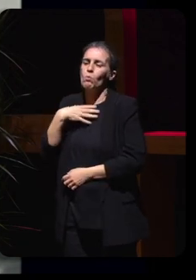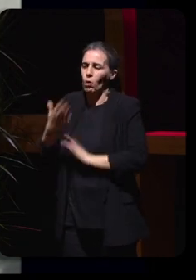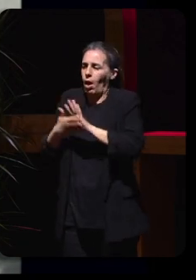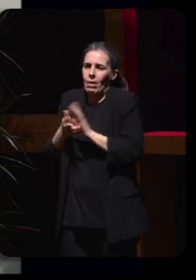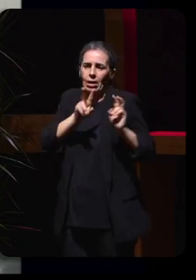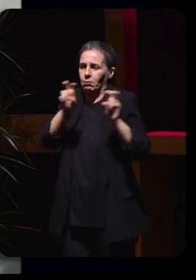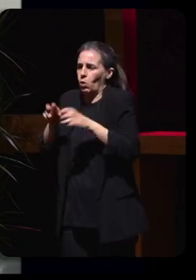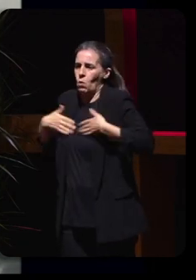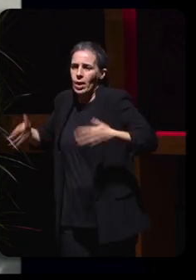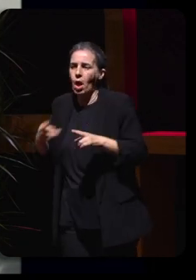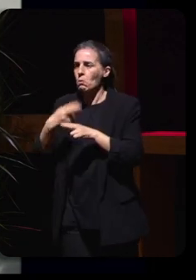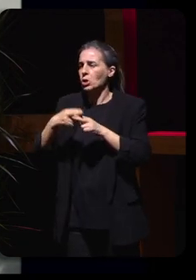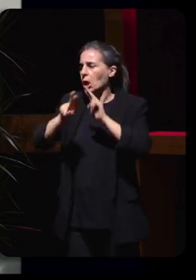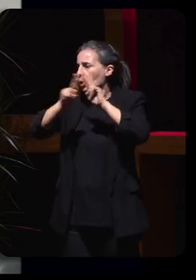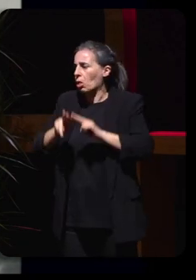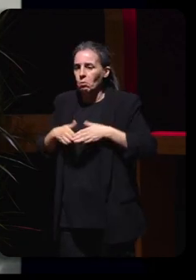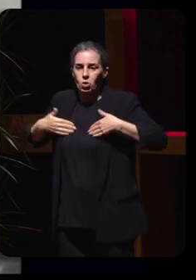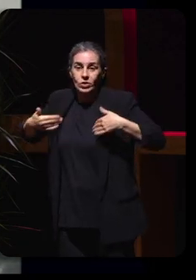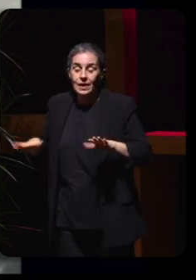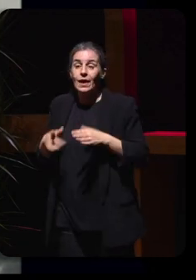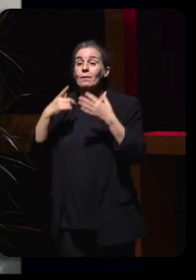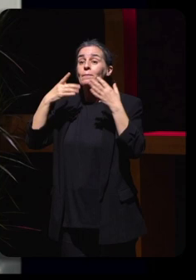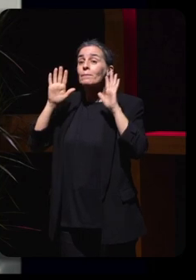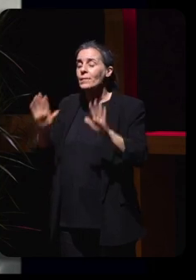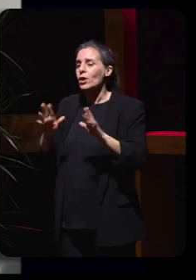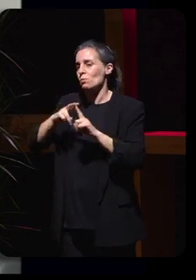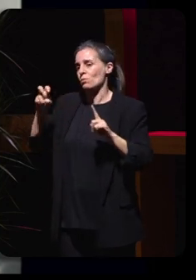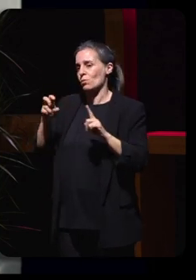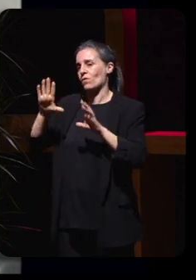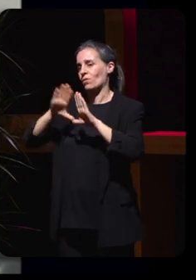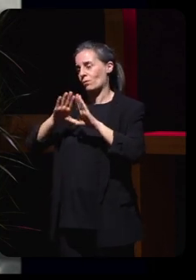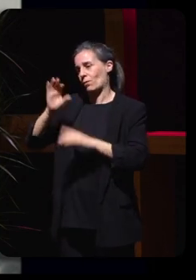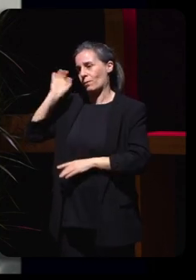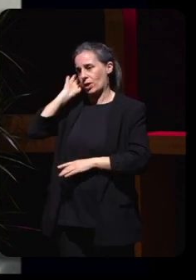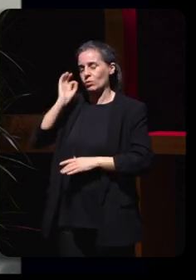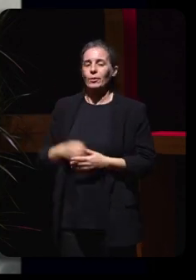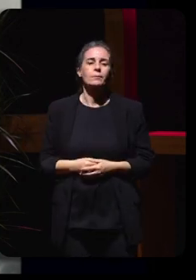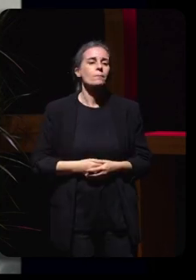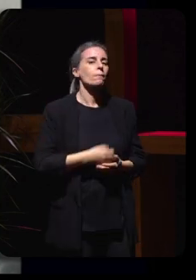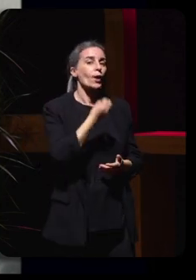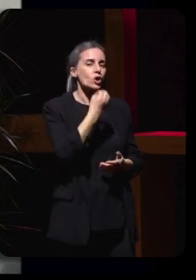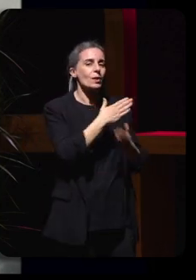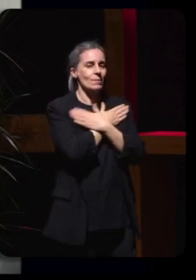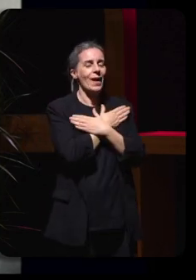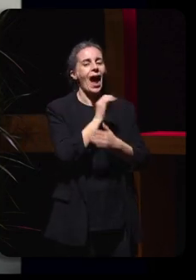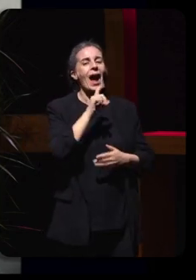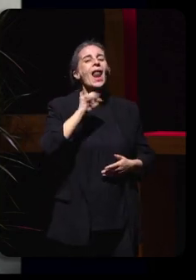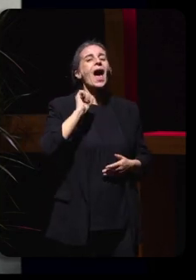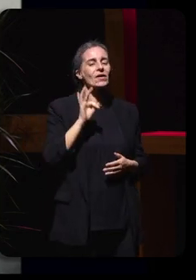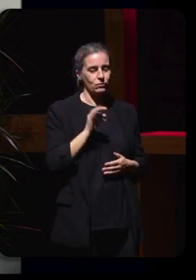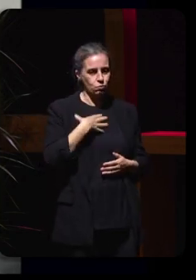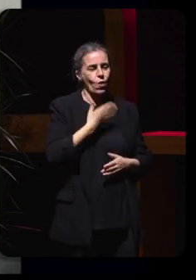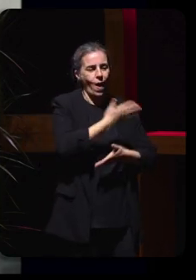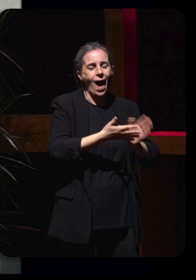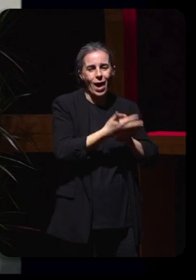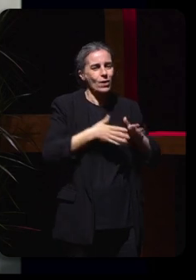cosa, de política internacional, o sea, de lo que sea, pero siempre desde un ángulo femenino. Rosa María Calaf se atreve y puede hablar de cualquier cosa. Que